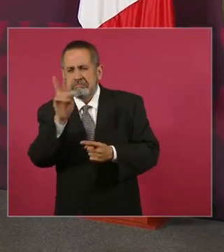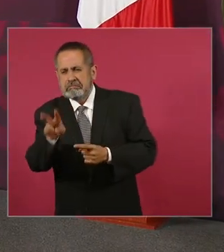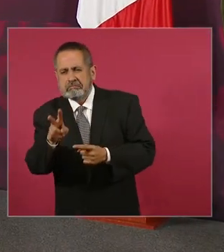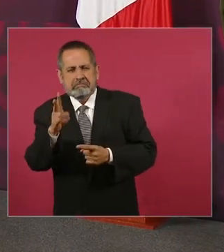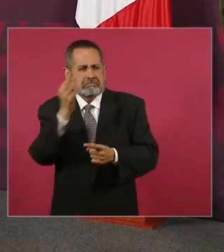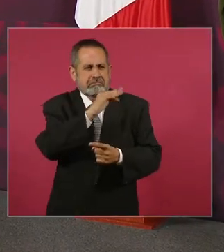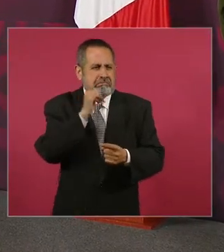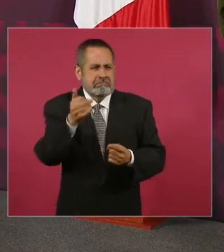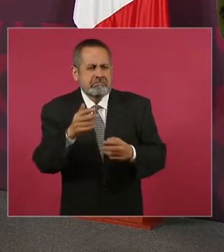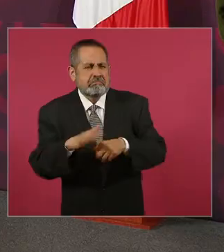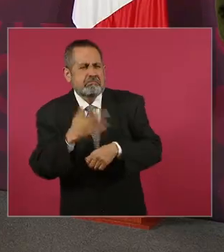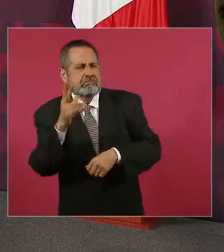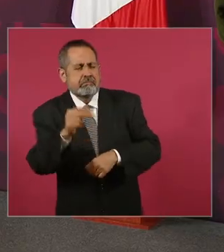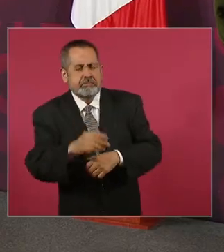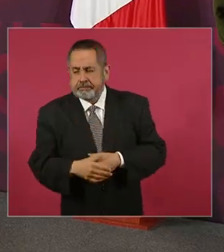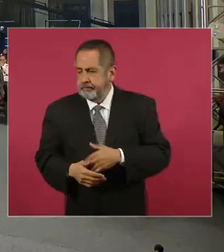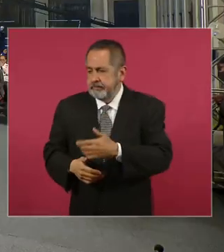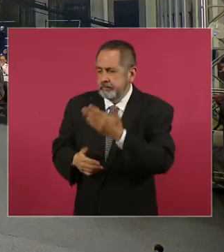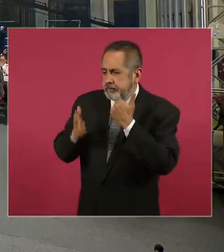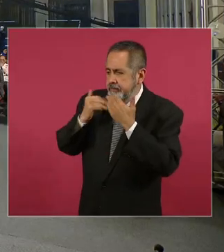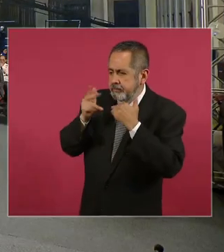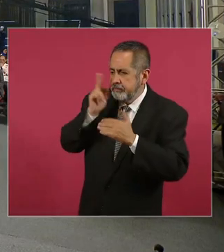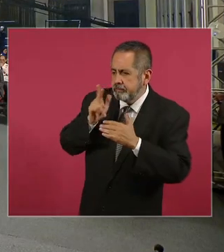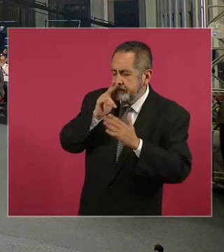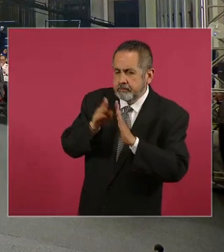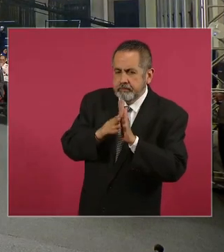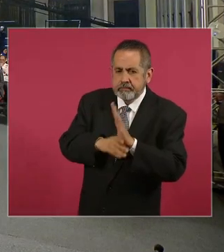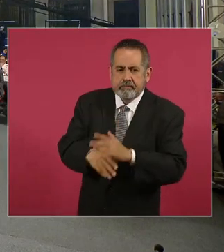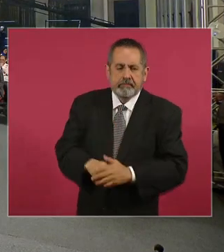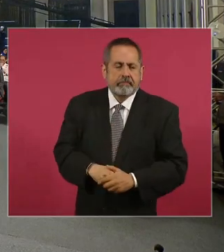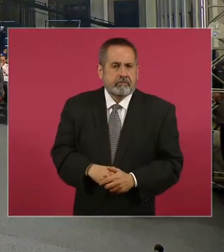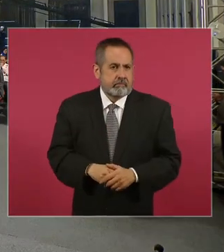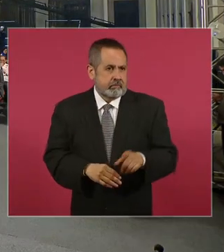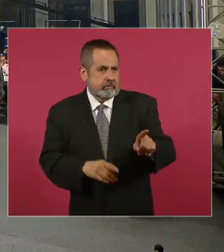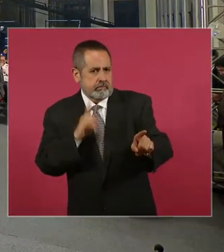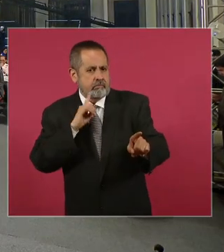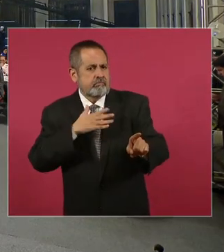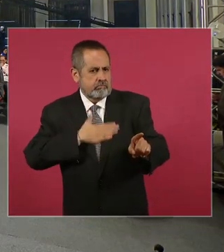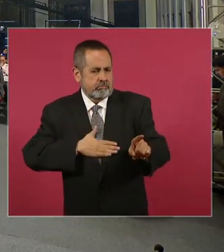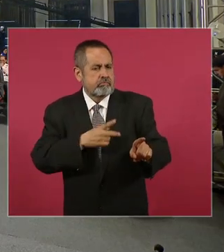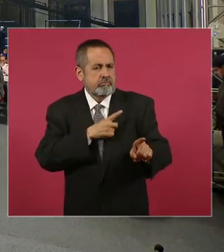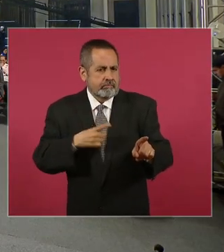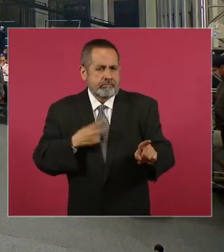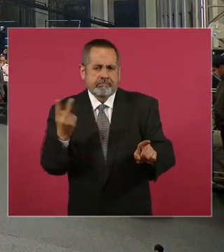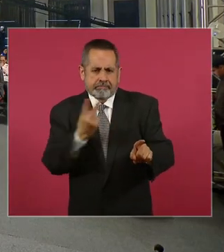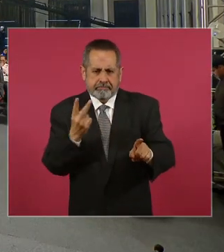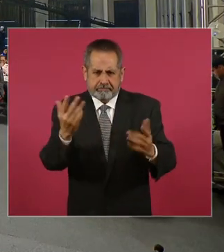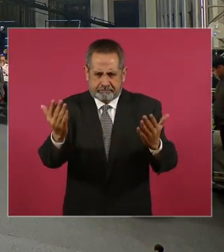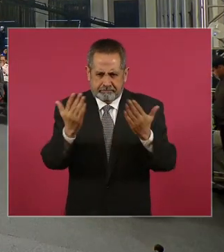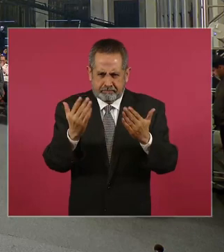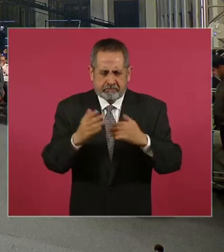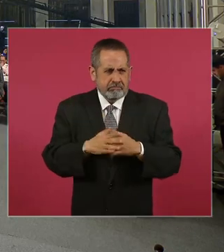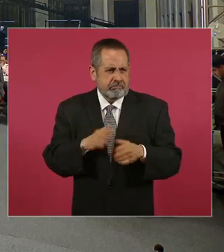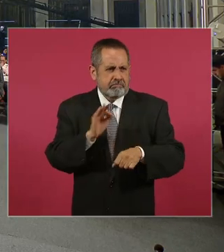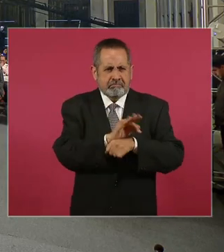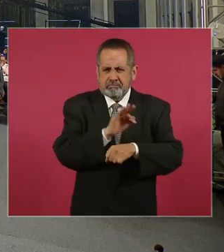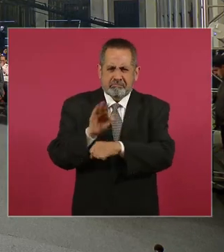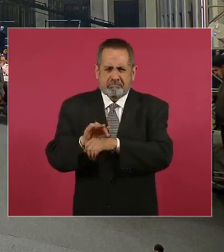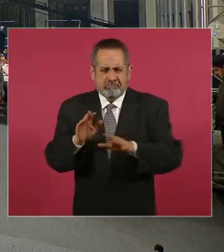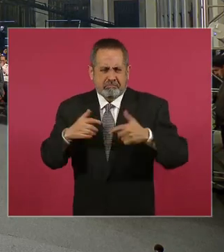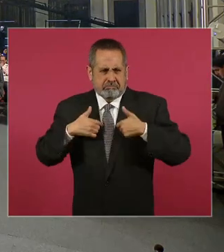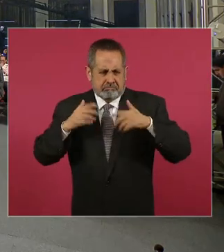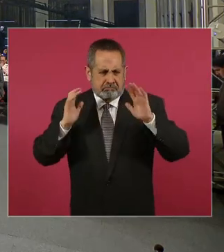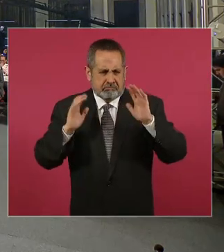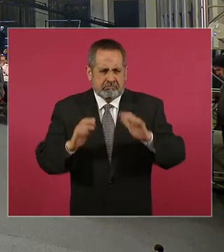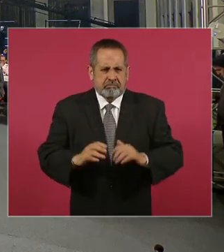presentado pruebas. Justo, la gente debe de leer los dos para que vea, sí, sepa las. Y sí, yo no defiendo ni al INAI, yo tengo mis reservas